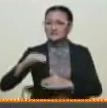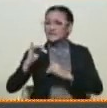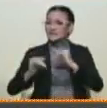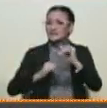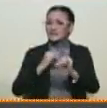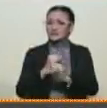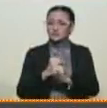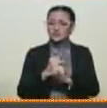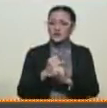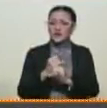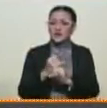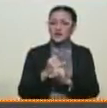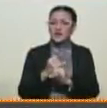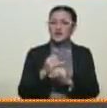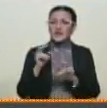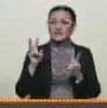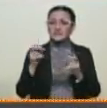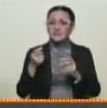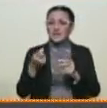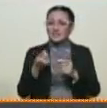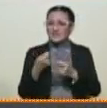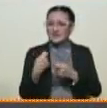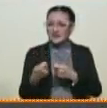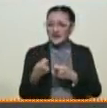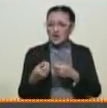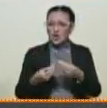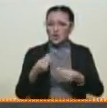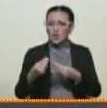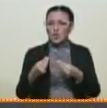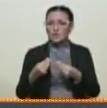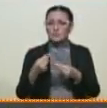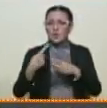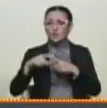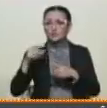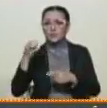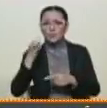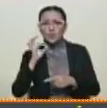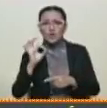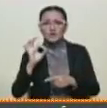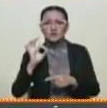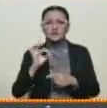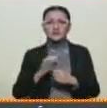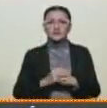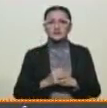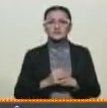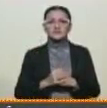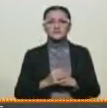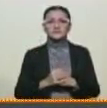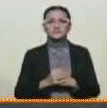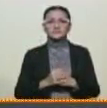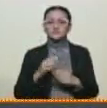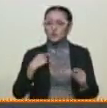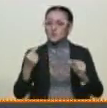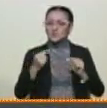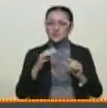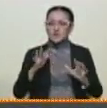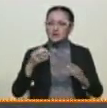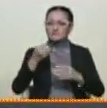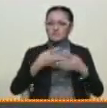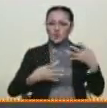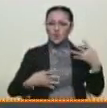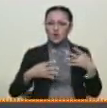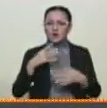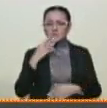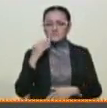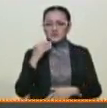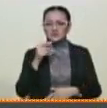fuentes de divisas. Y hemos conversado al detalle todos estos temas con el presidente Lukashenko. Le expliqué la